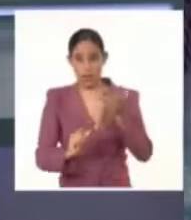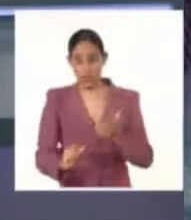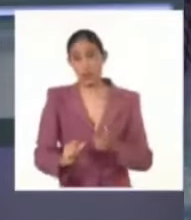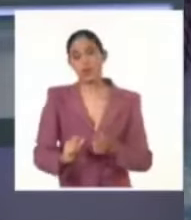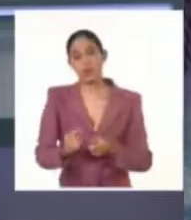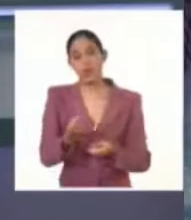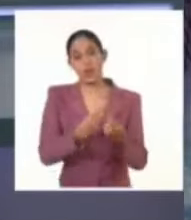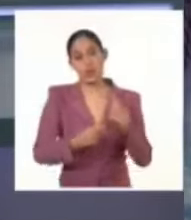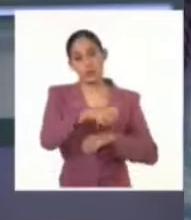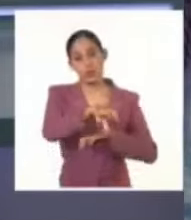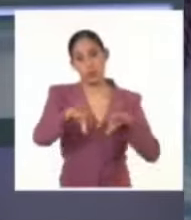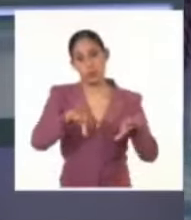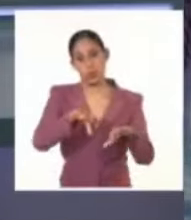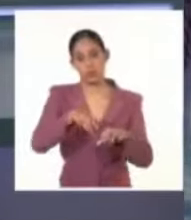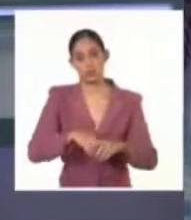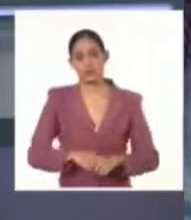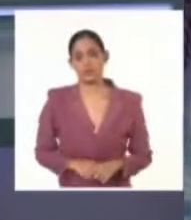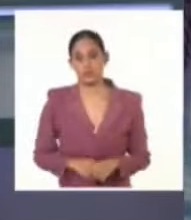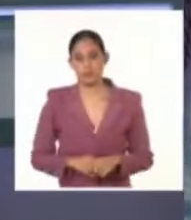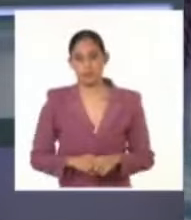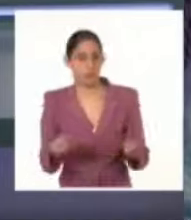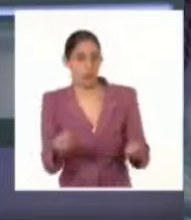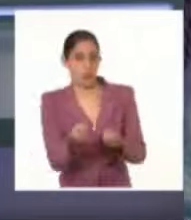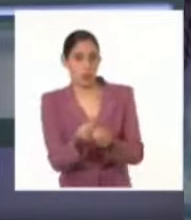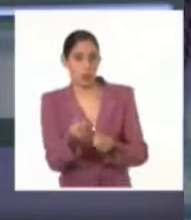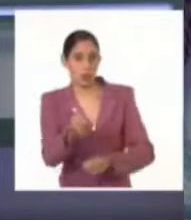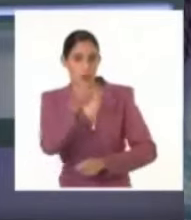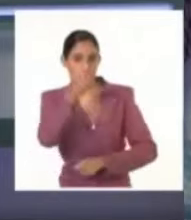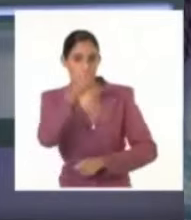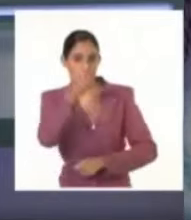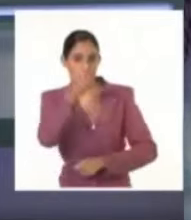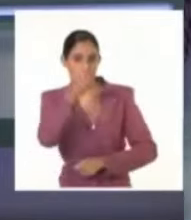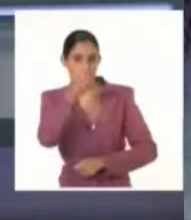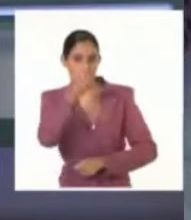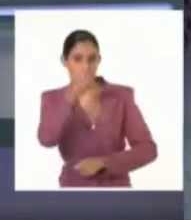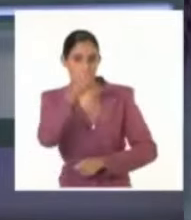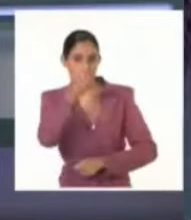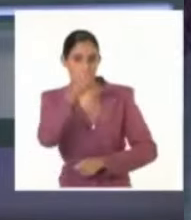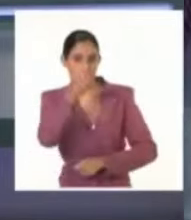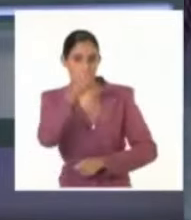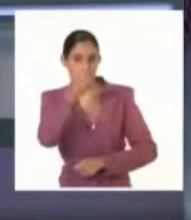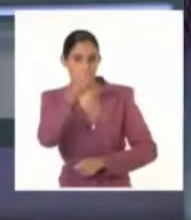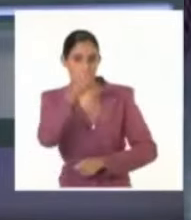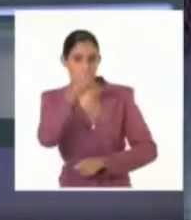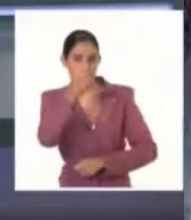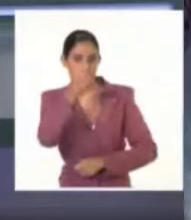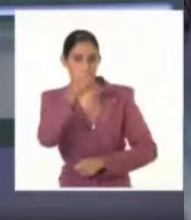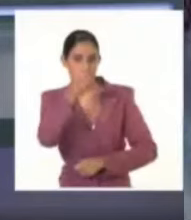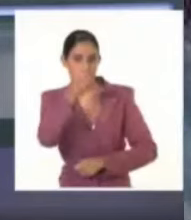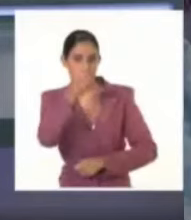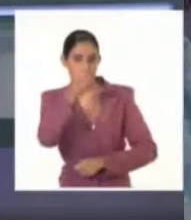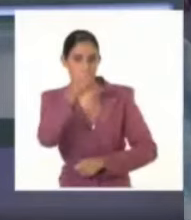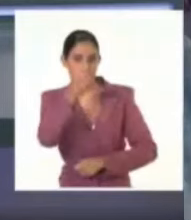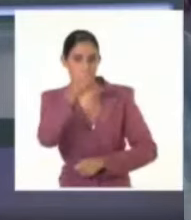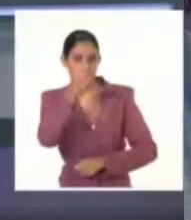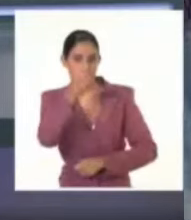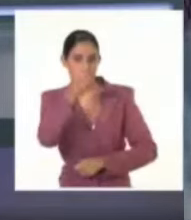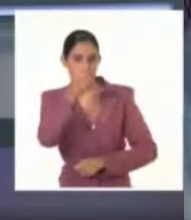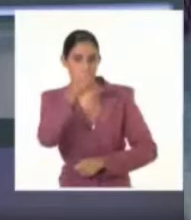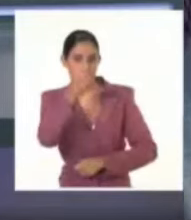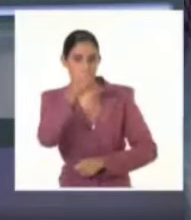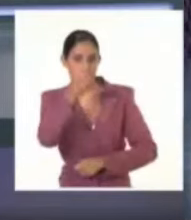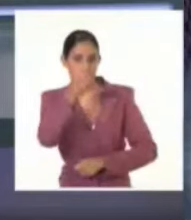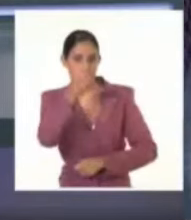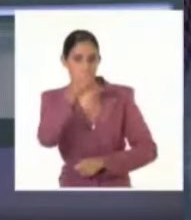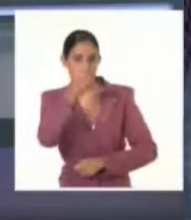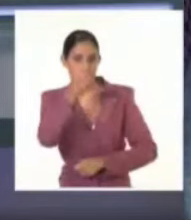los territorios del país. Acompañaron al mandatario cubano, el integrante del buró. Fíjate que Cuba, en Cuba no hay combustible, no hay electricidad,